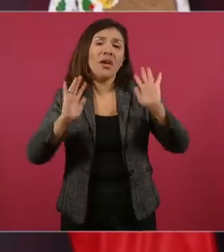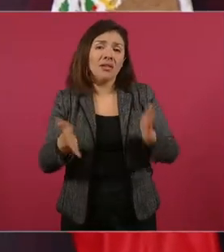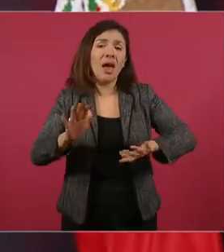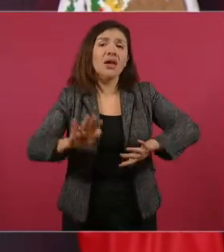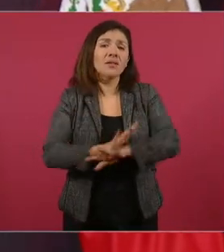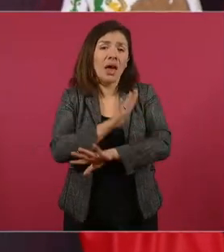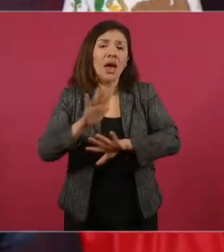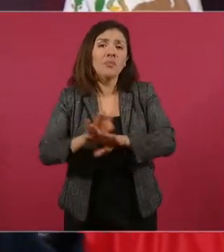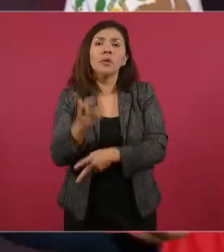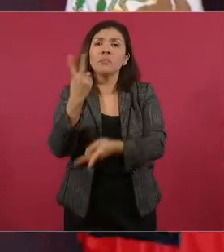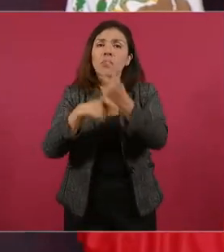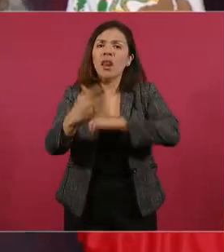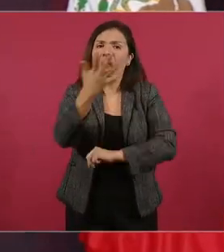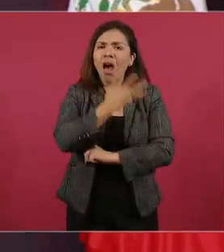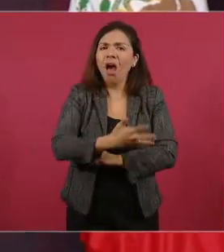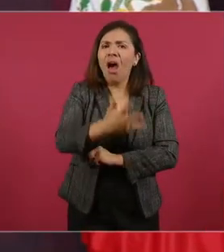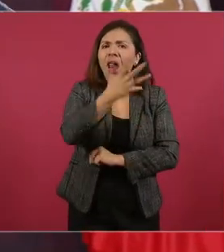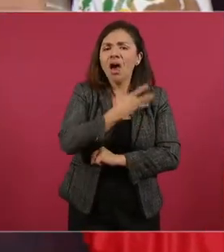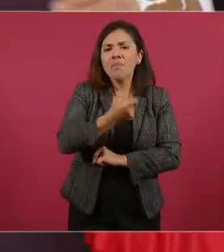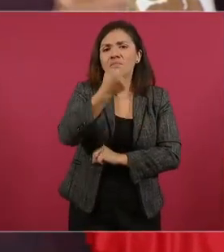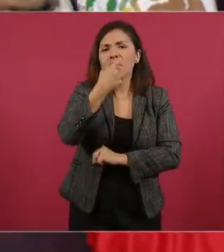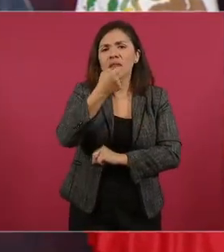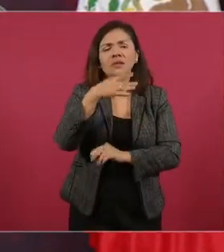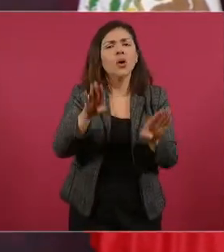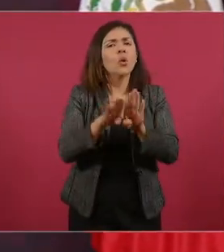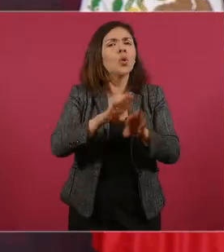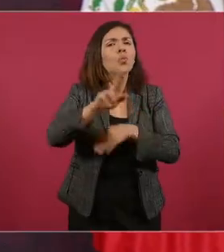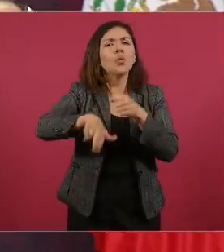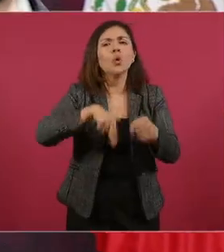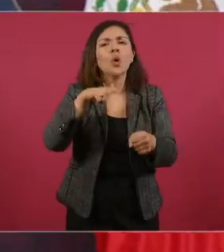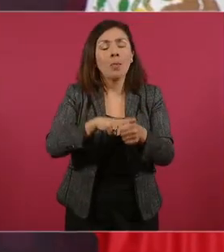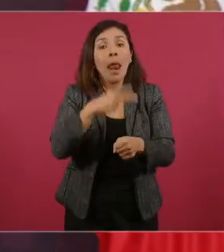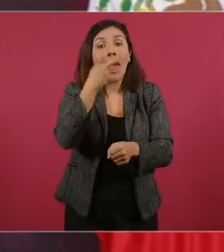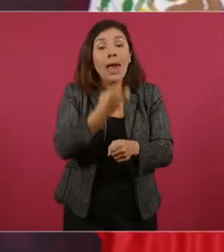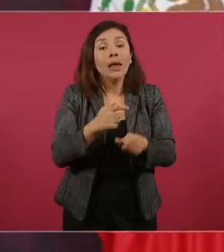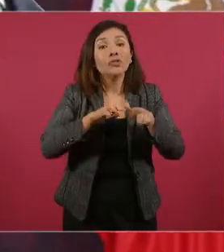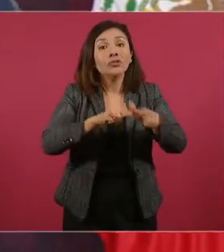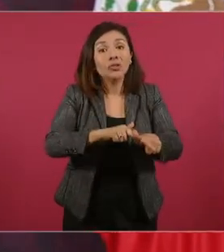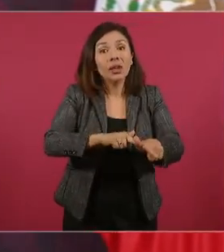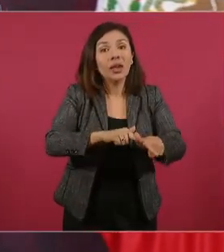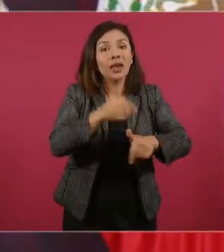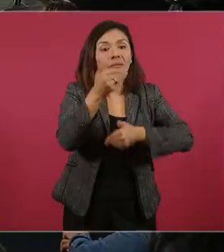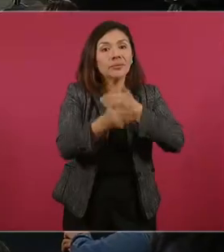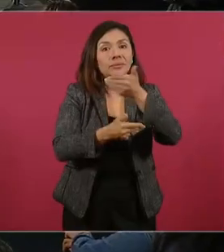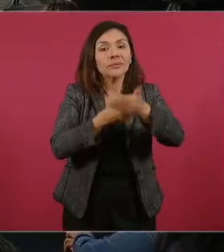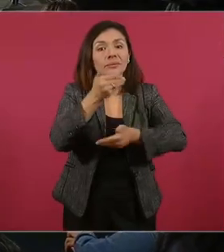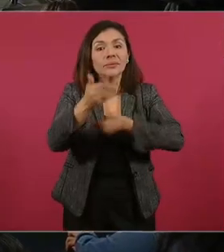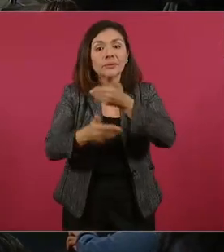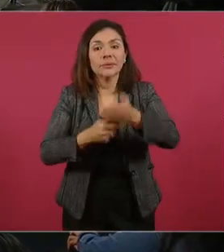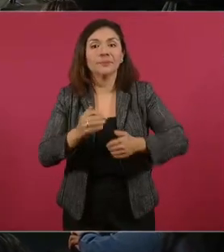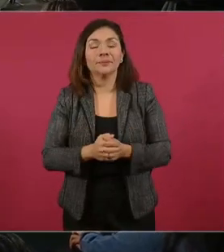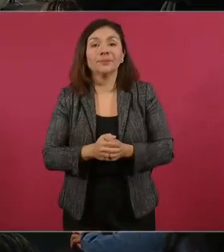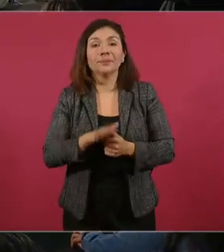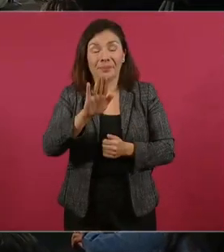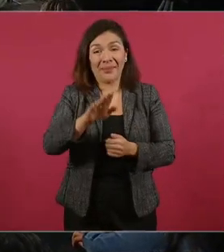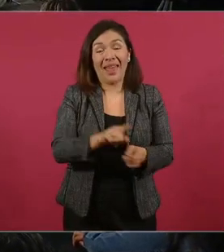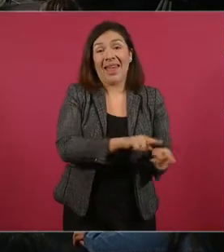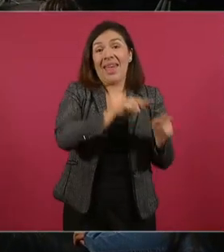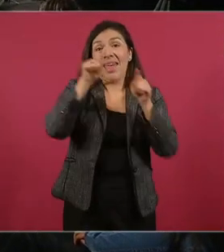abasto normal y se va a seguir mejor. Lo de la